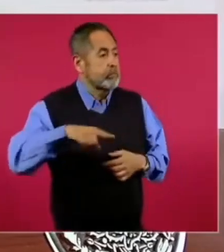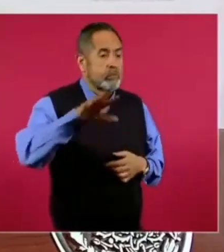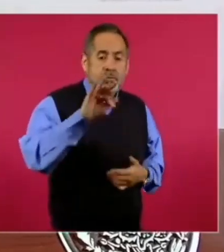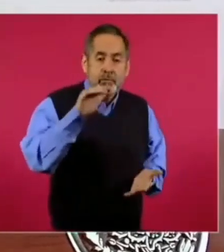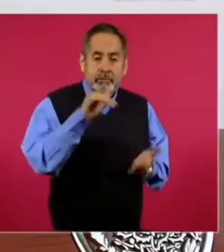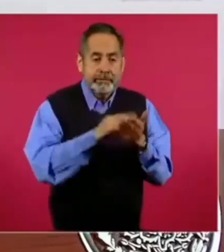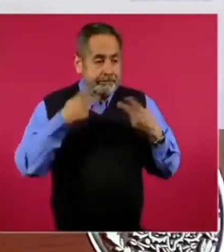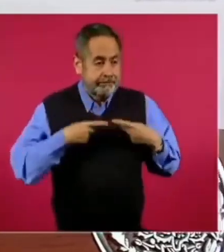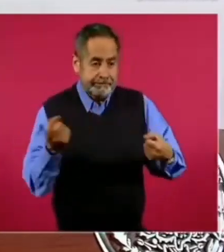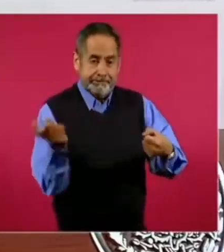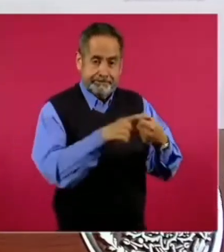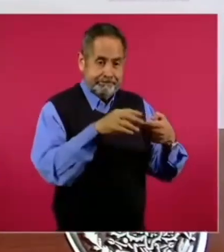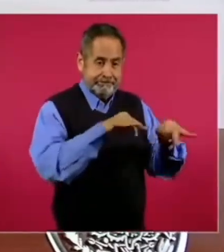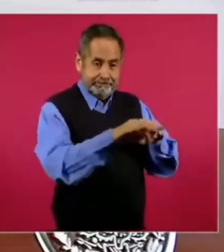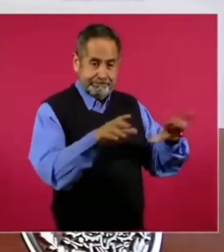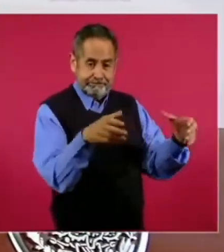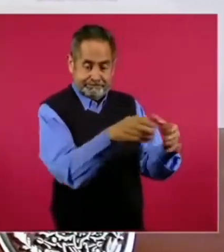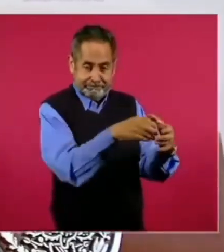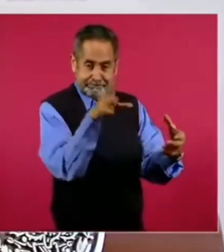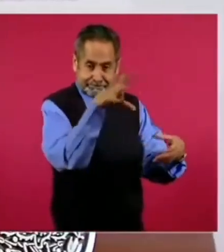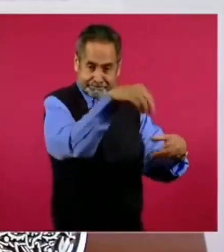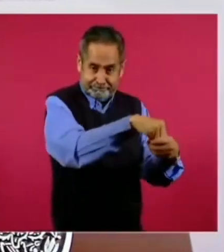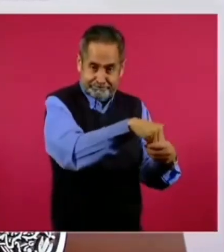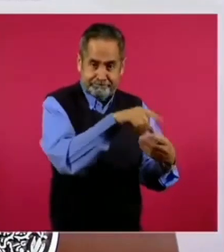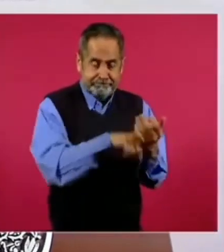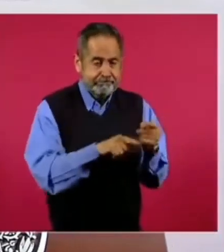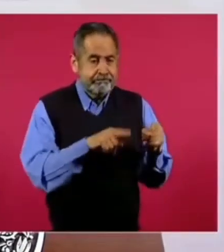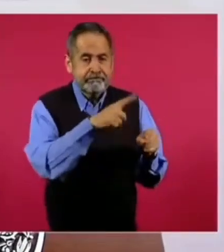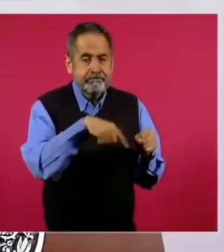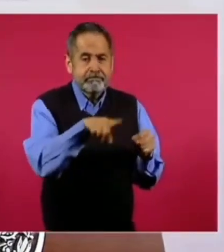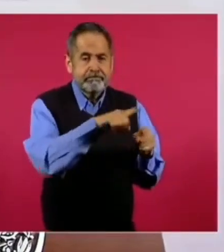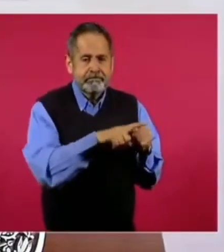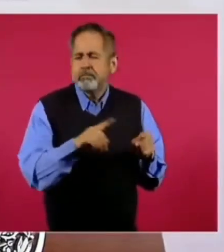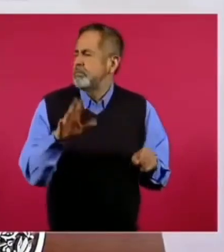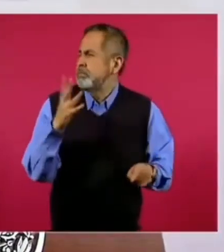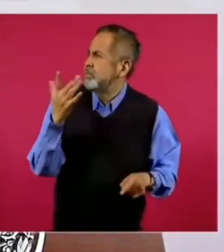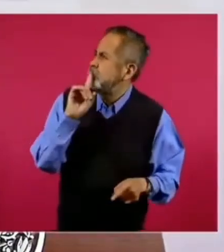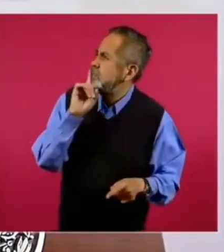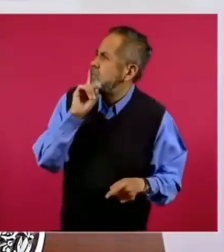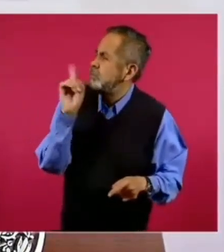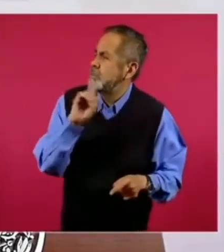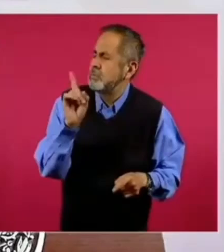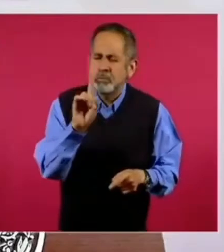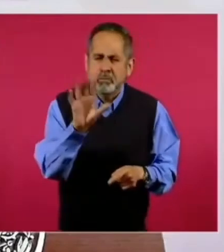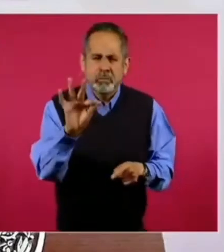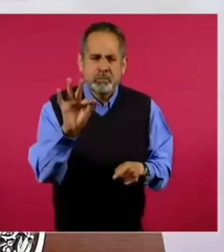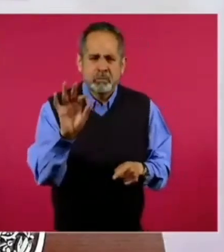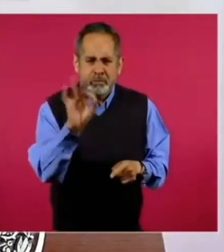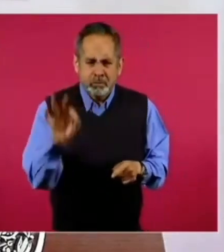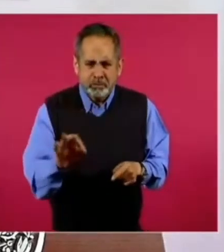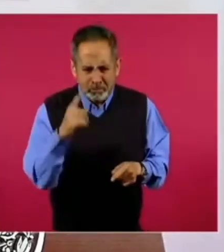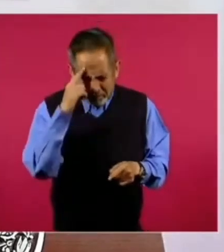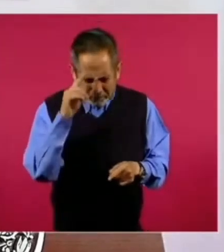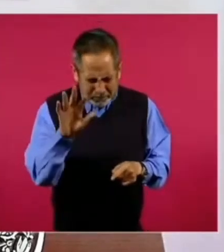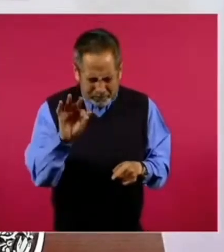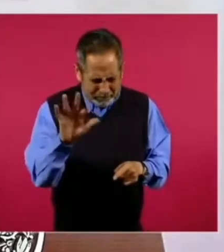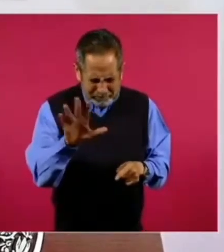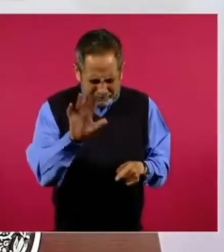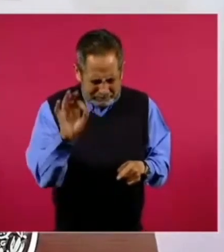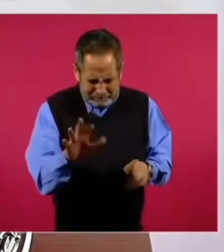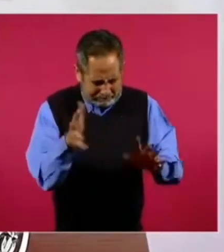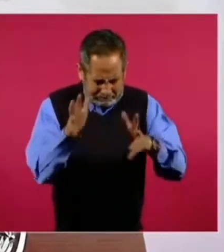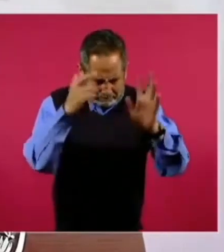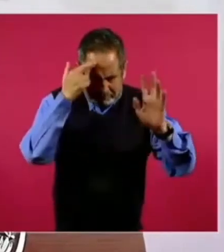Judicial, no fue el 50, creo que el 40 por ciento, dijo 45 por ciento,